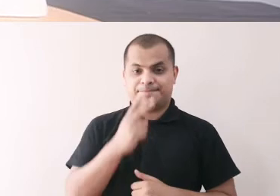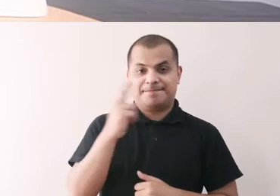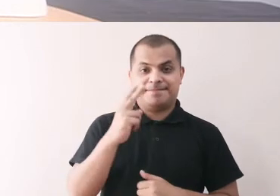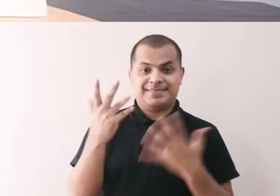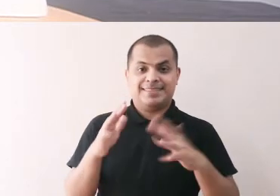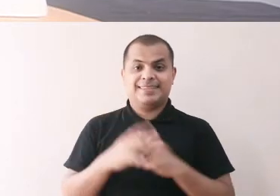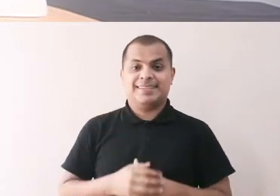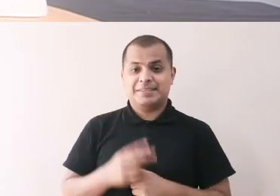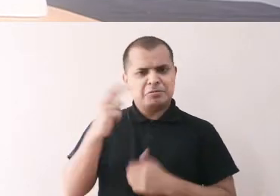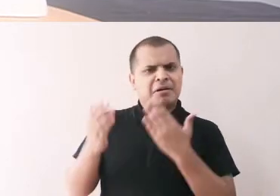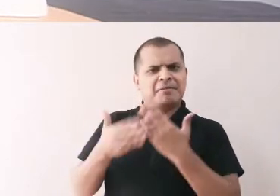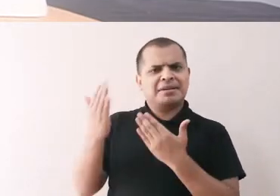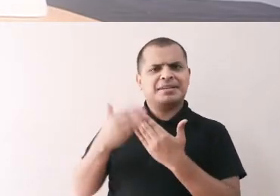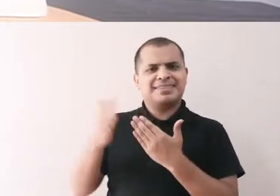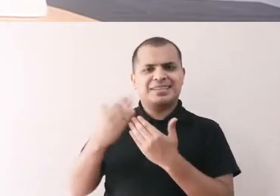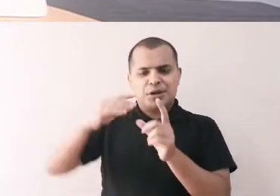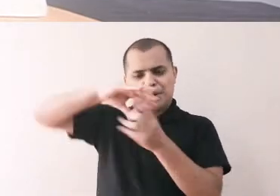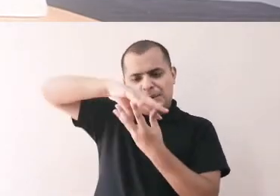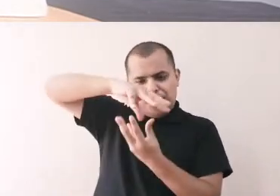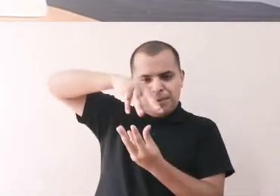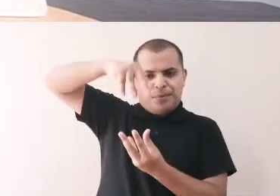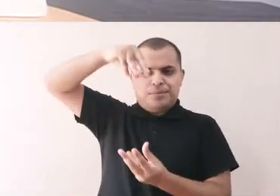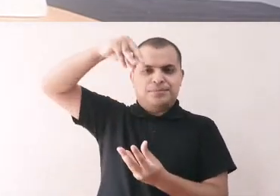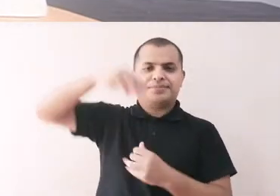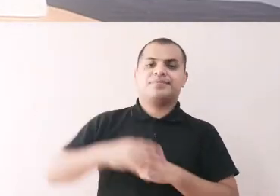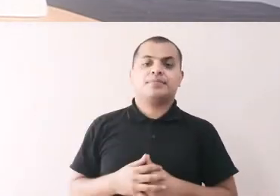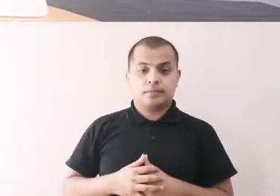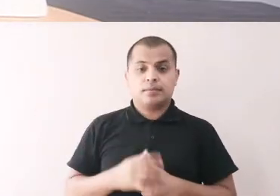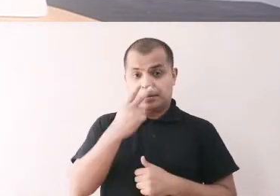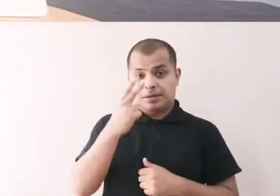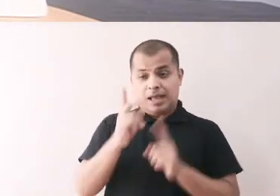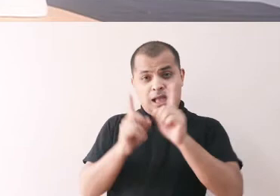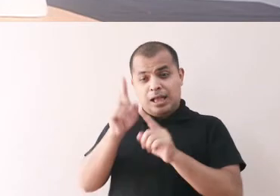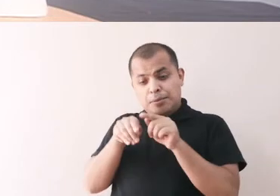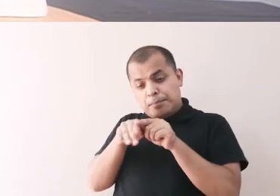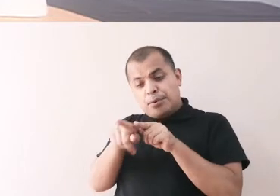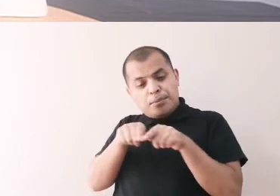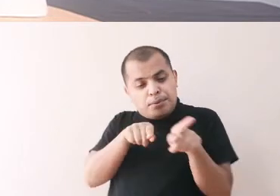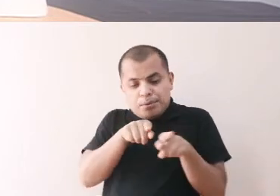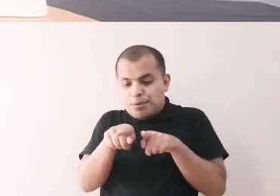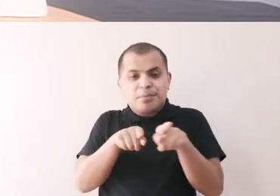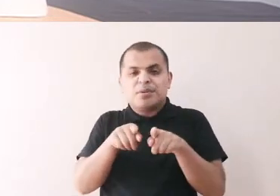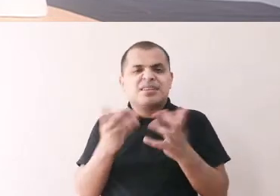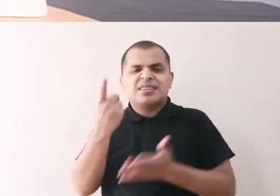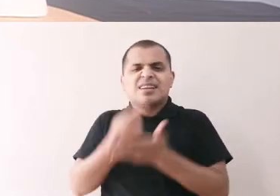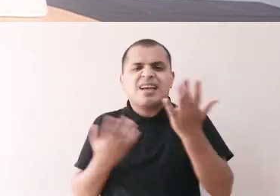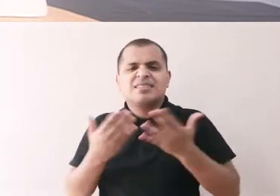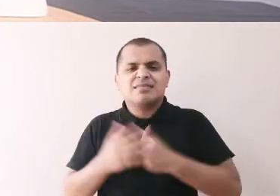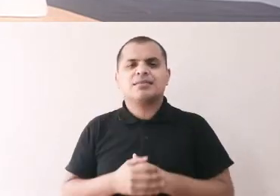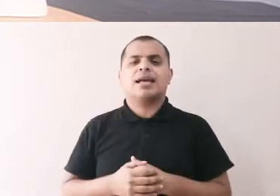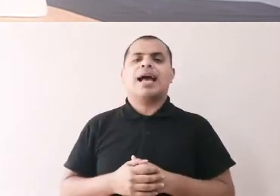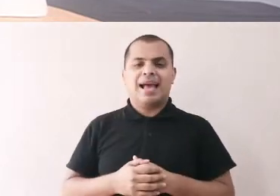Entonces, ahí está, miren, súper fácil, armé mi conito. Nos va a sobrar estas puntas de aquí abajo. ¿Qué es lo que vamos a